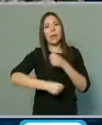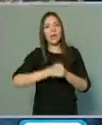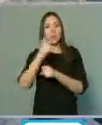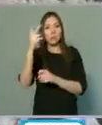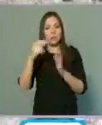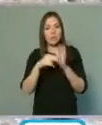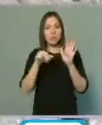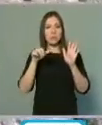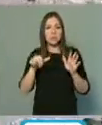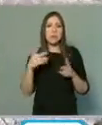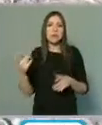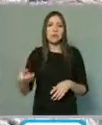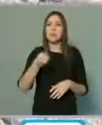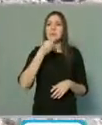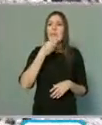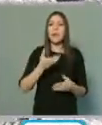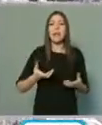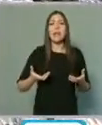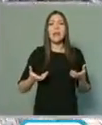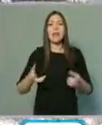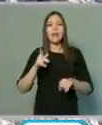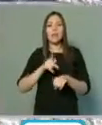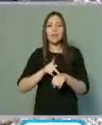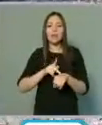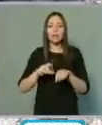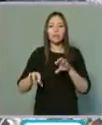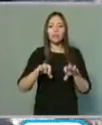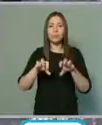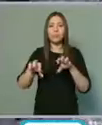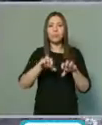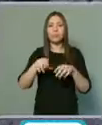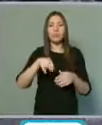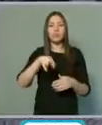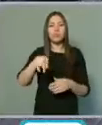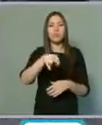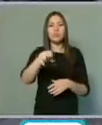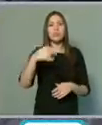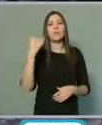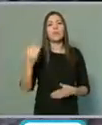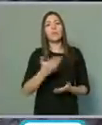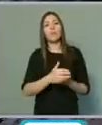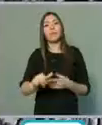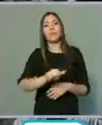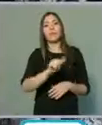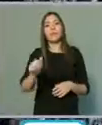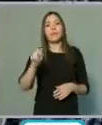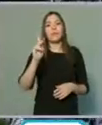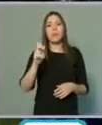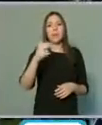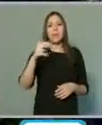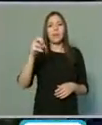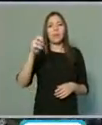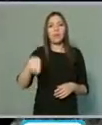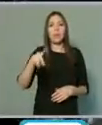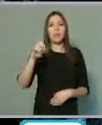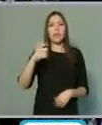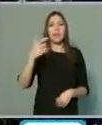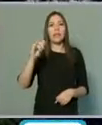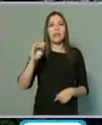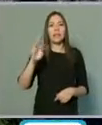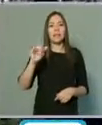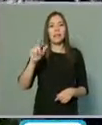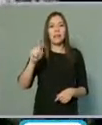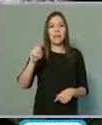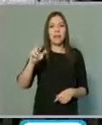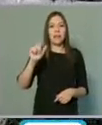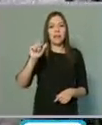callecitas adoquinadas, y bueno, bien lo dices, antes de que se me olvide, después del Peñón de Gibraltar y del pan de azúcar de Brasil, que todos conocemos,